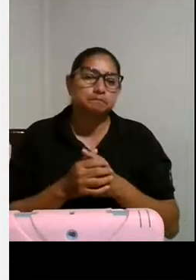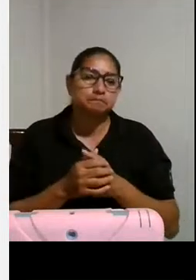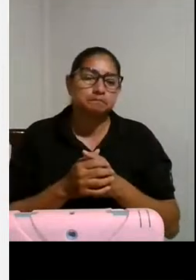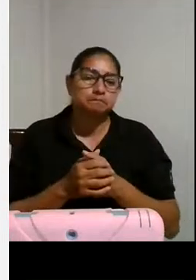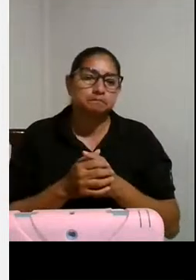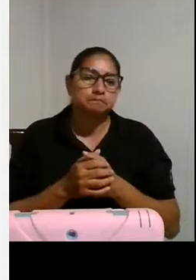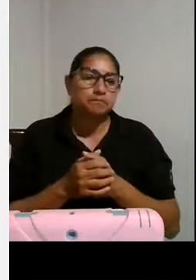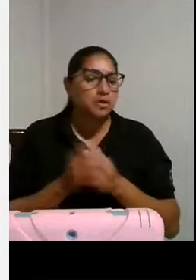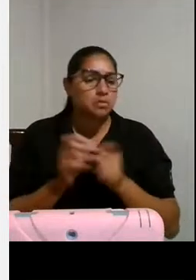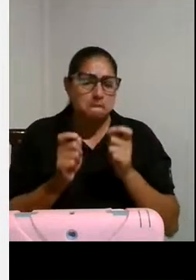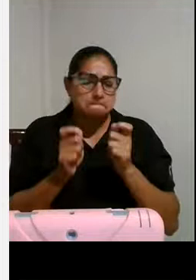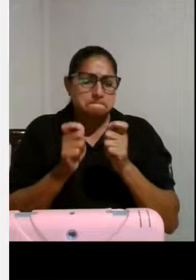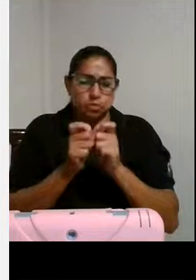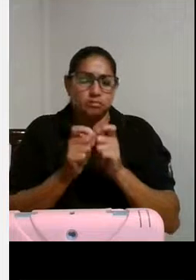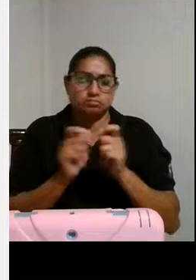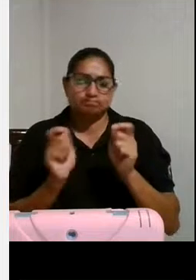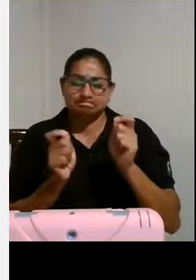muy puntual.